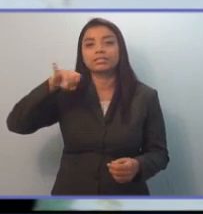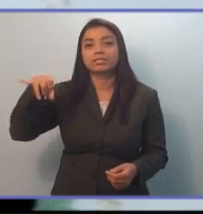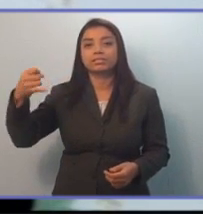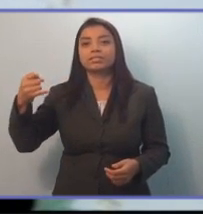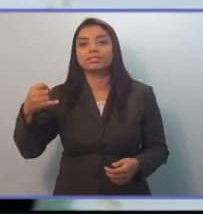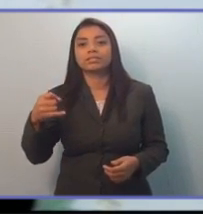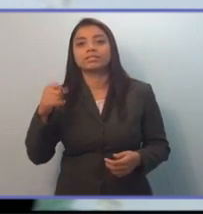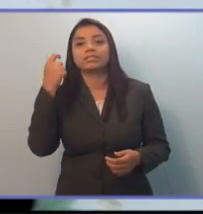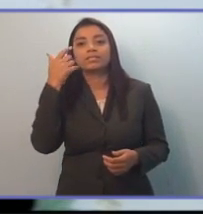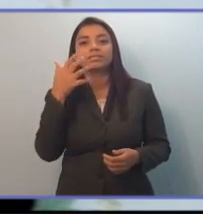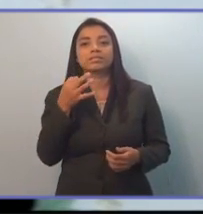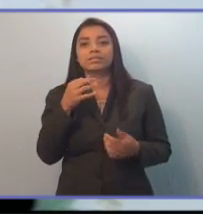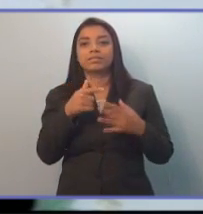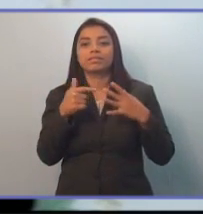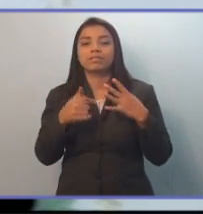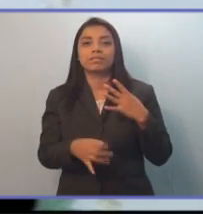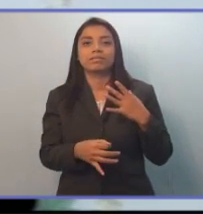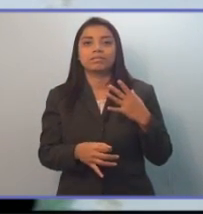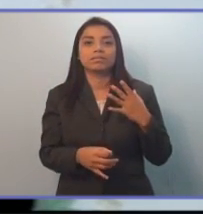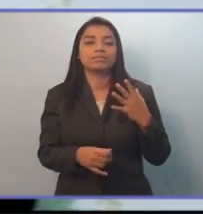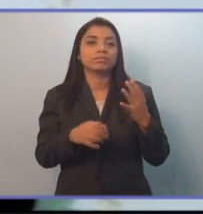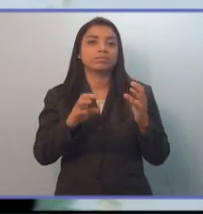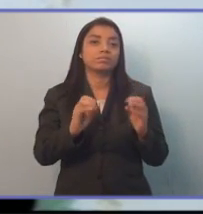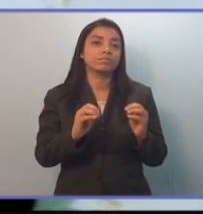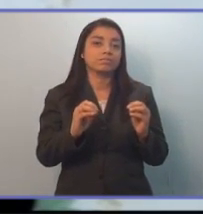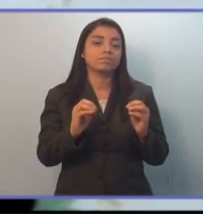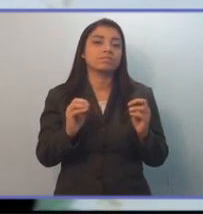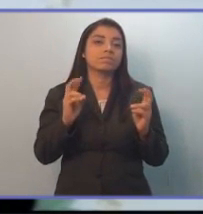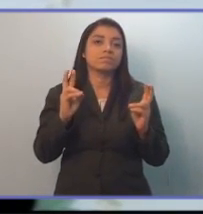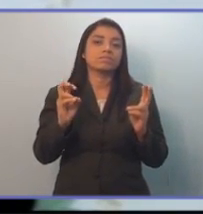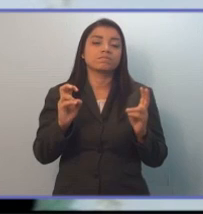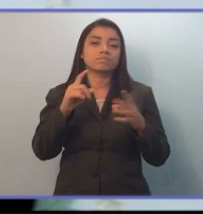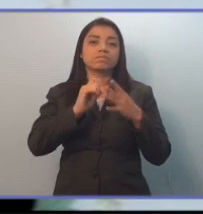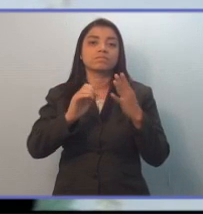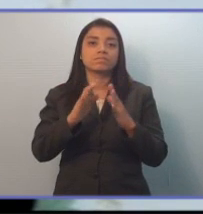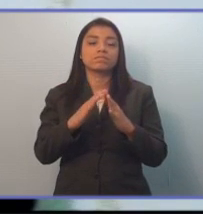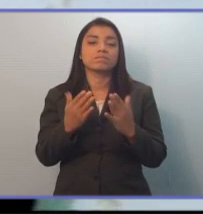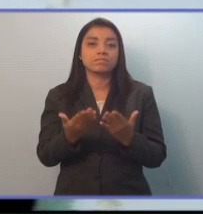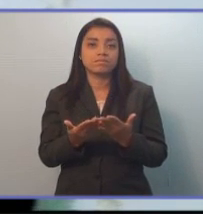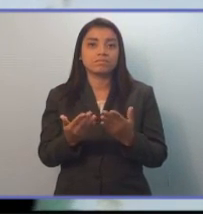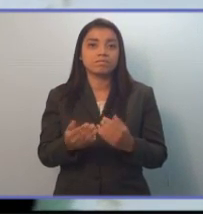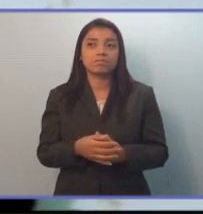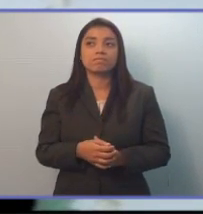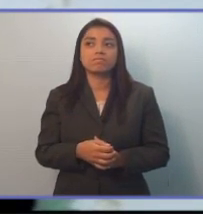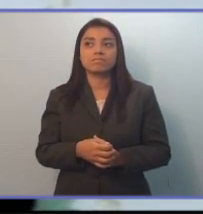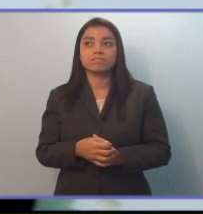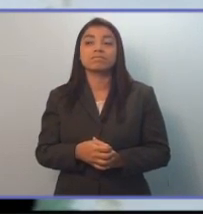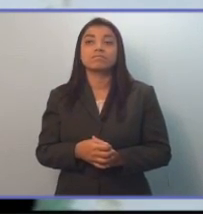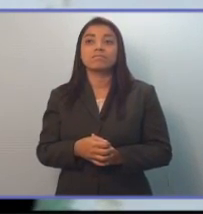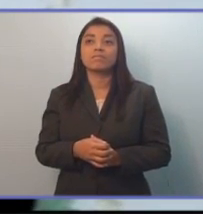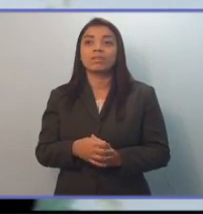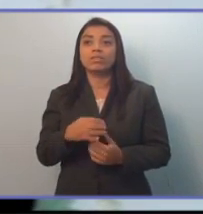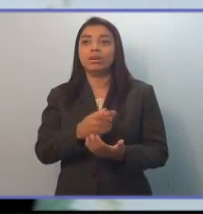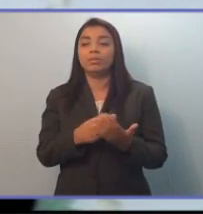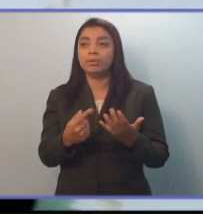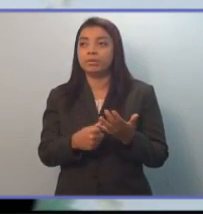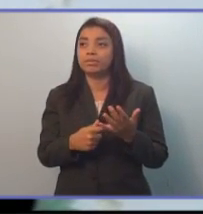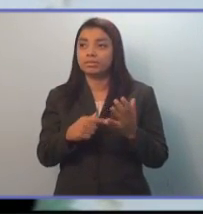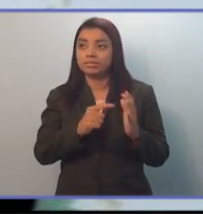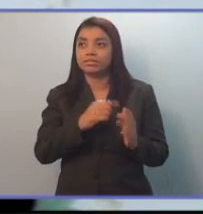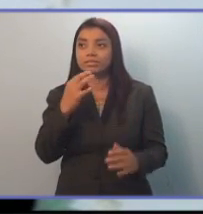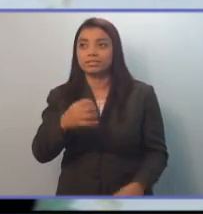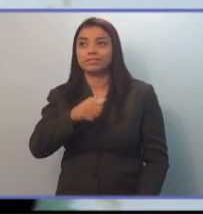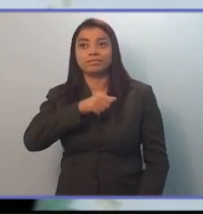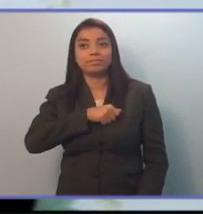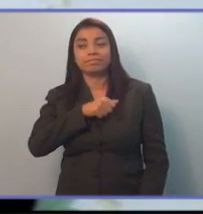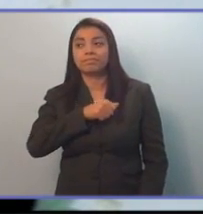de Corte Plena o ya sea de una de las salas, en este caso de la Sala de lo Constitucional. Lo veo más